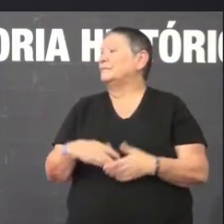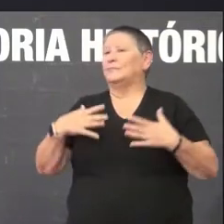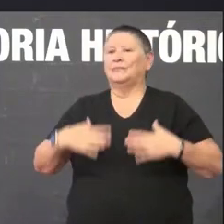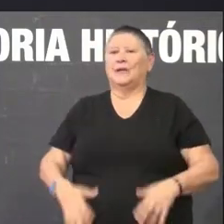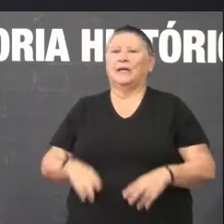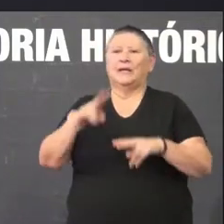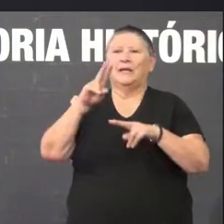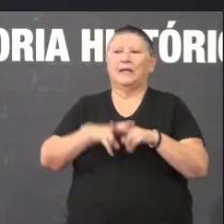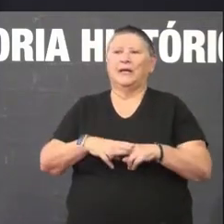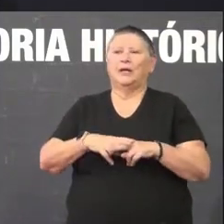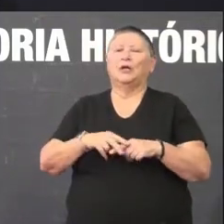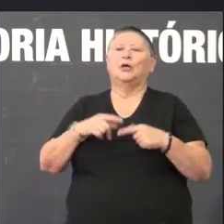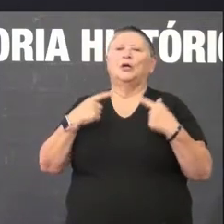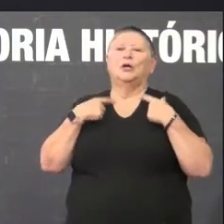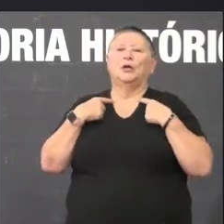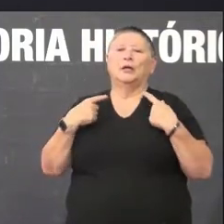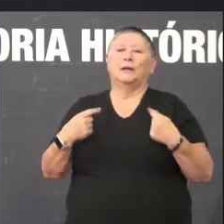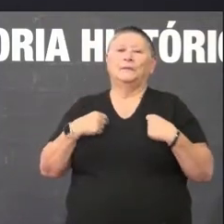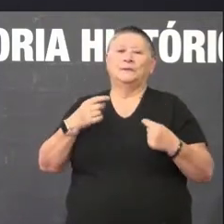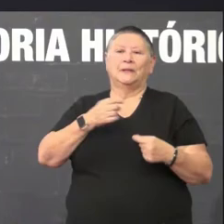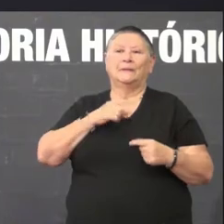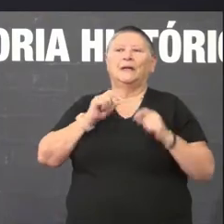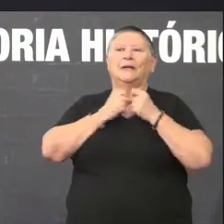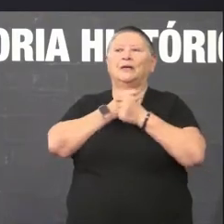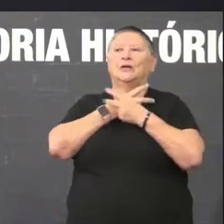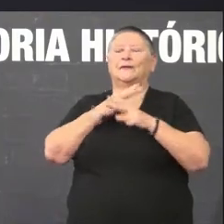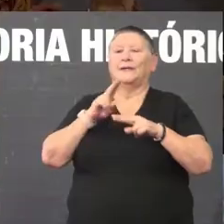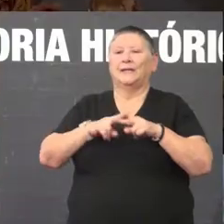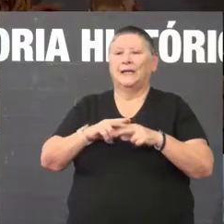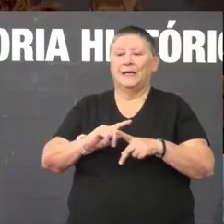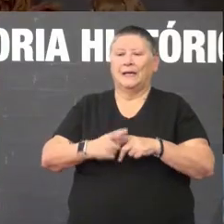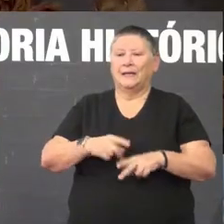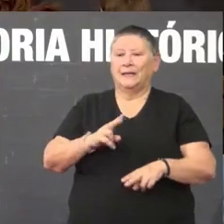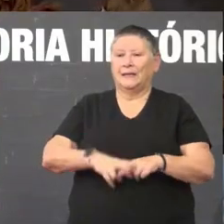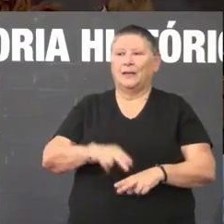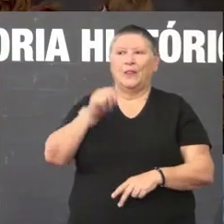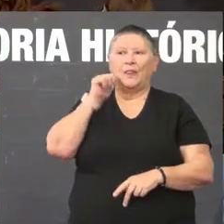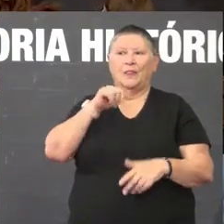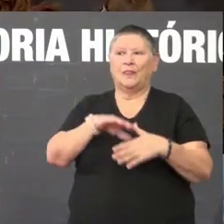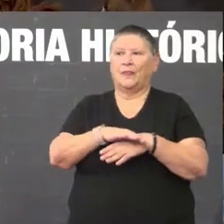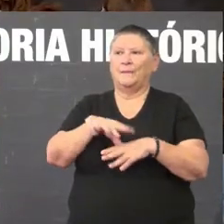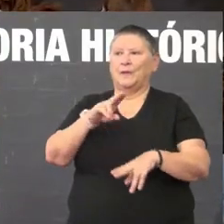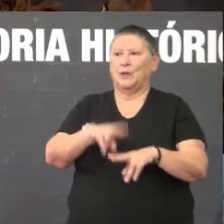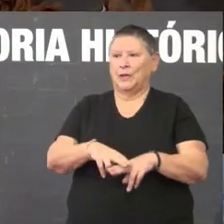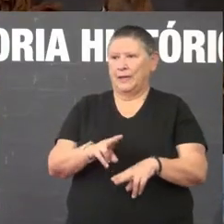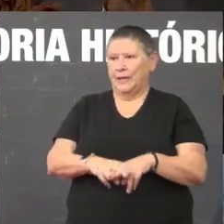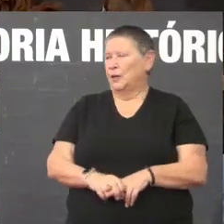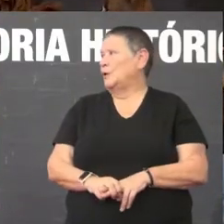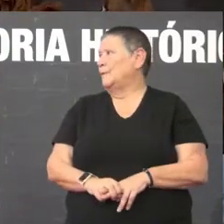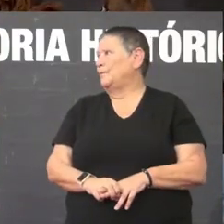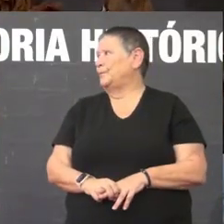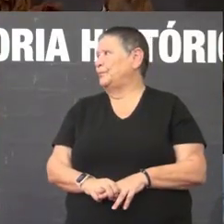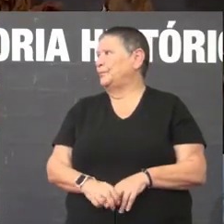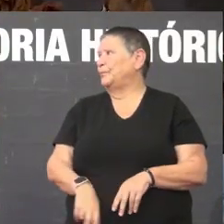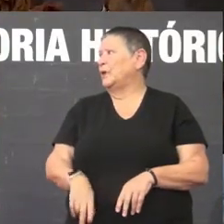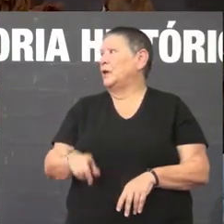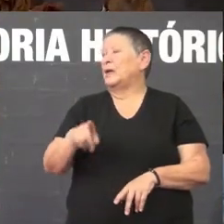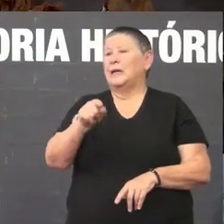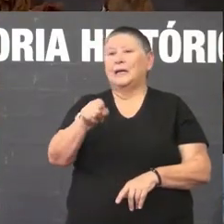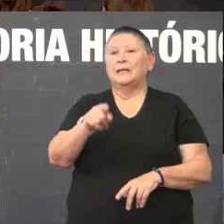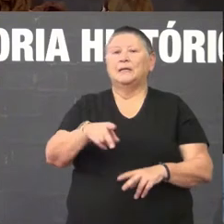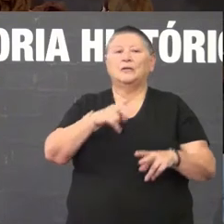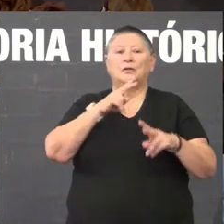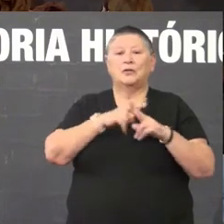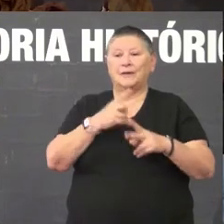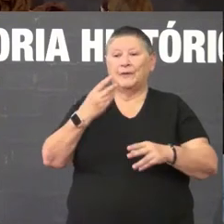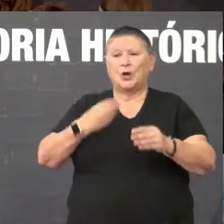negra, camisa blanca, calcetins negros e zapatos negros. Así é como nos chaman a nós os fillos